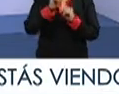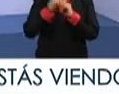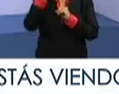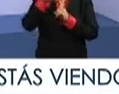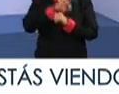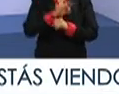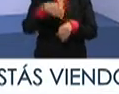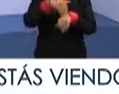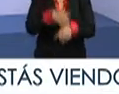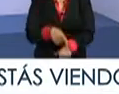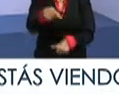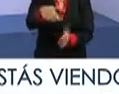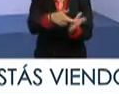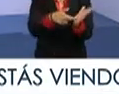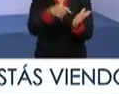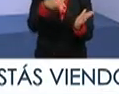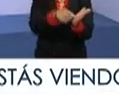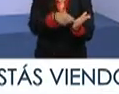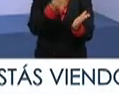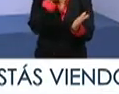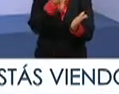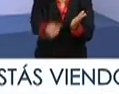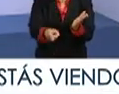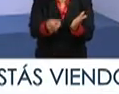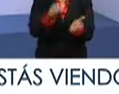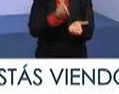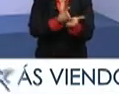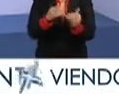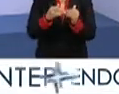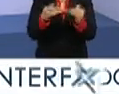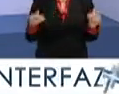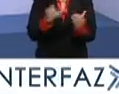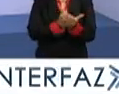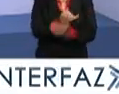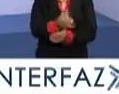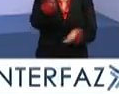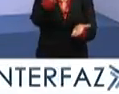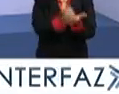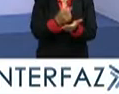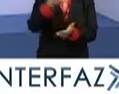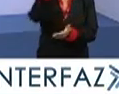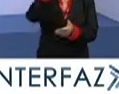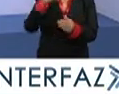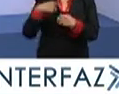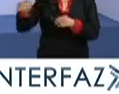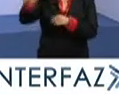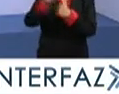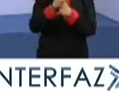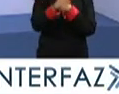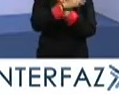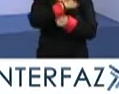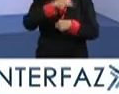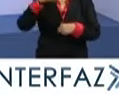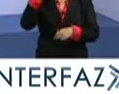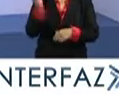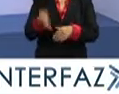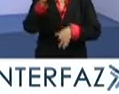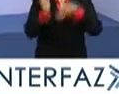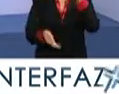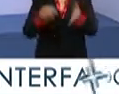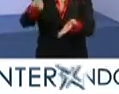que se pueda cumplir con este principio básico en la democracia. Tras la aprobación de esta convención, los estados que han ratificado